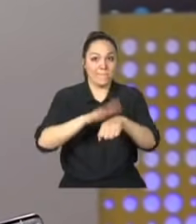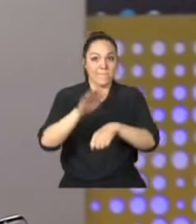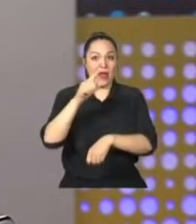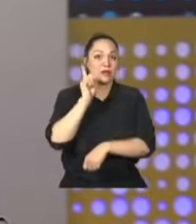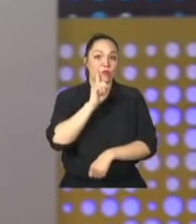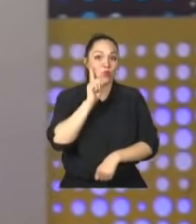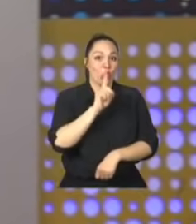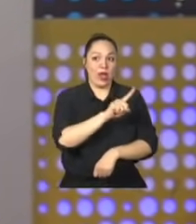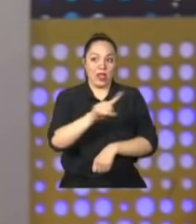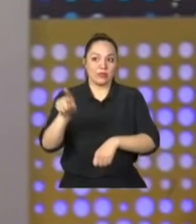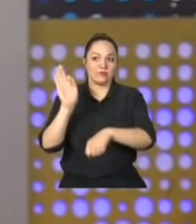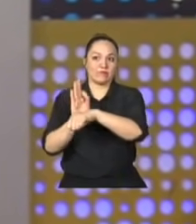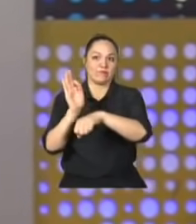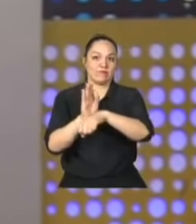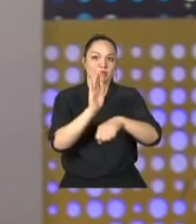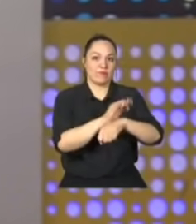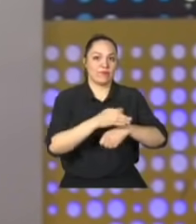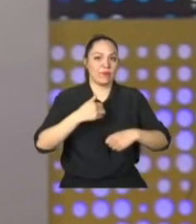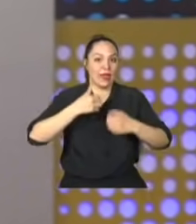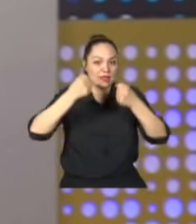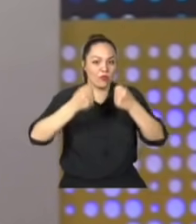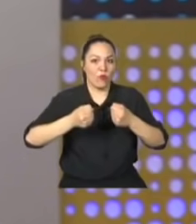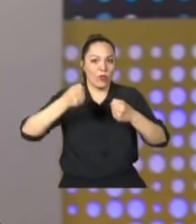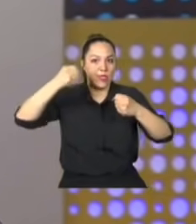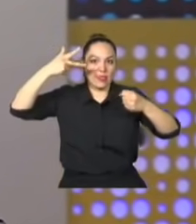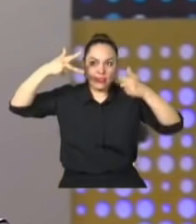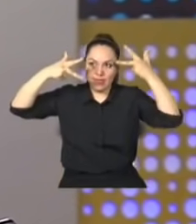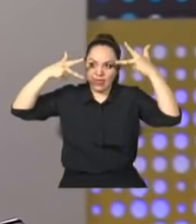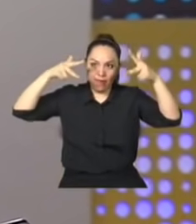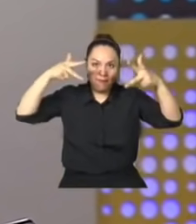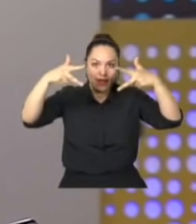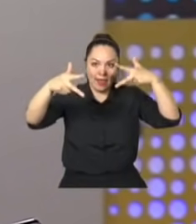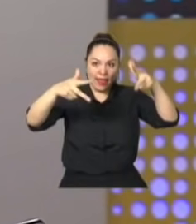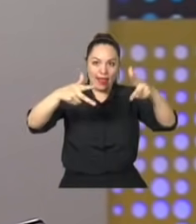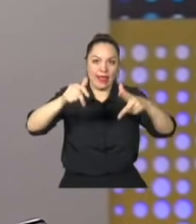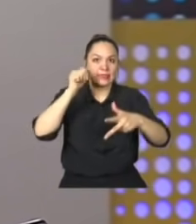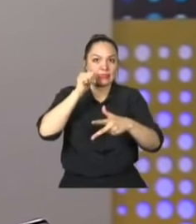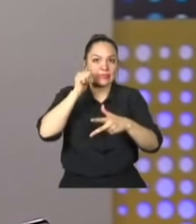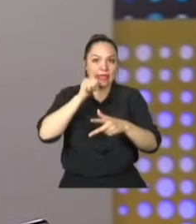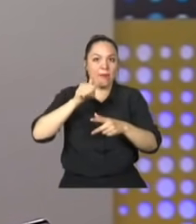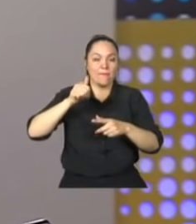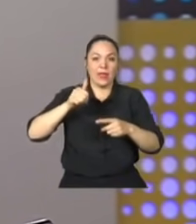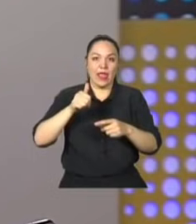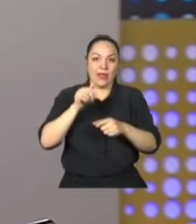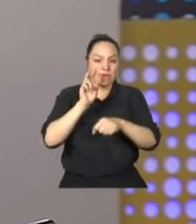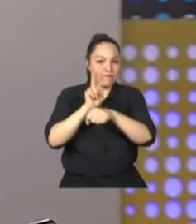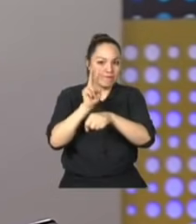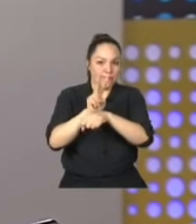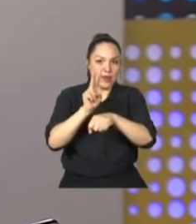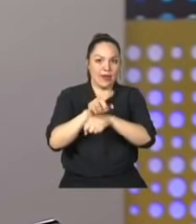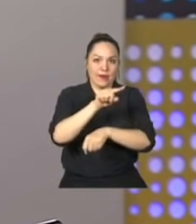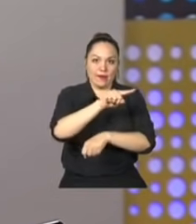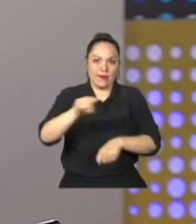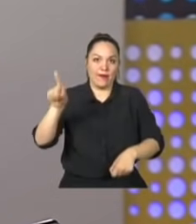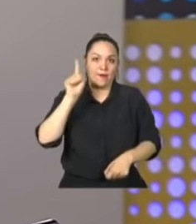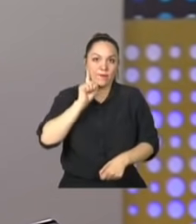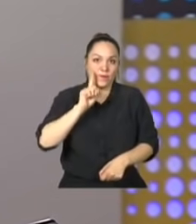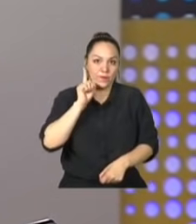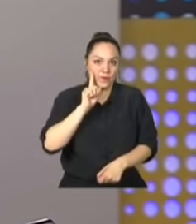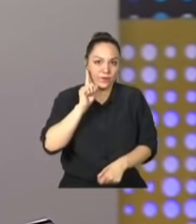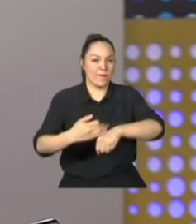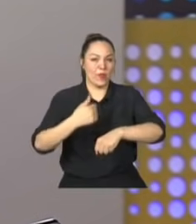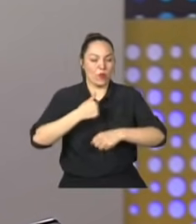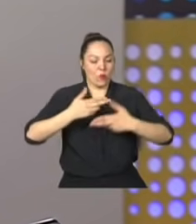mujeres. Cámaras de seguridad en cada casa de cada una de ustedes, chicas. Yo las voy a